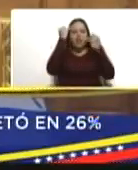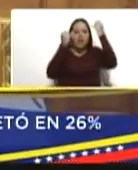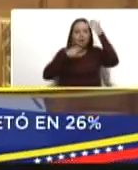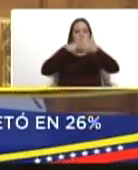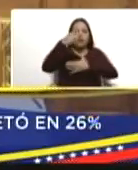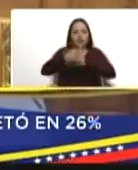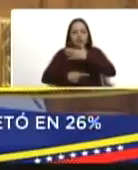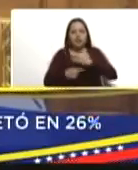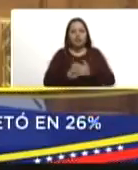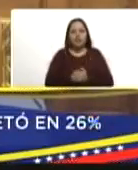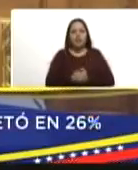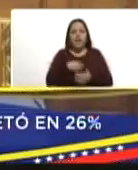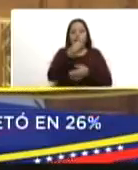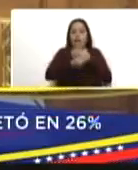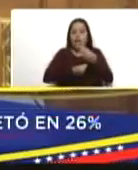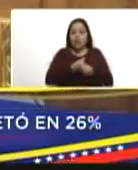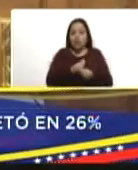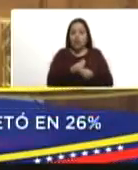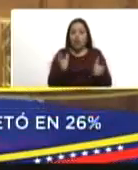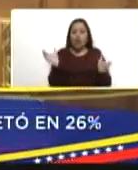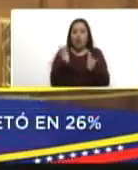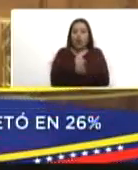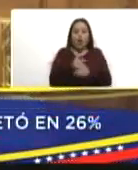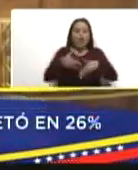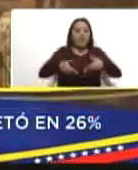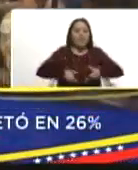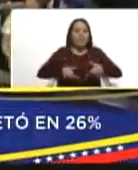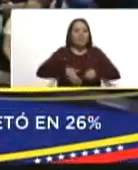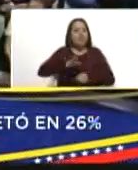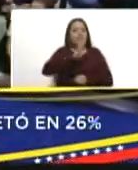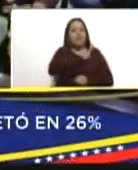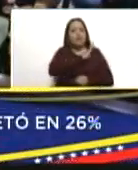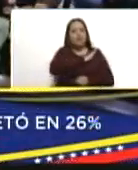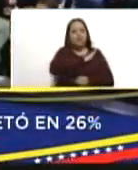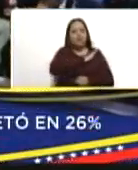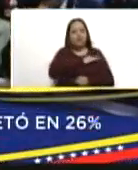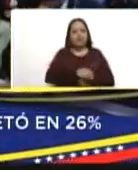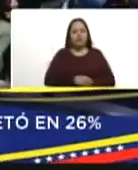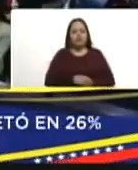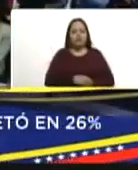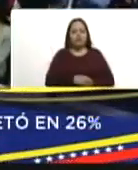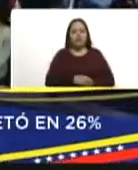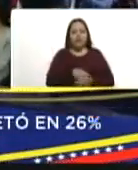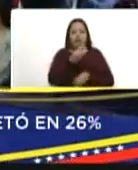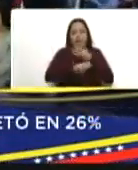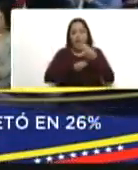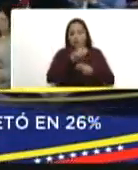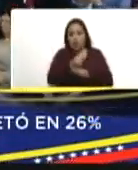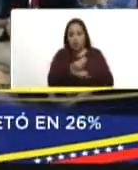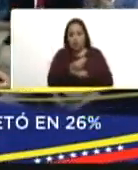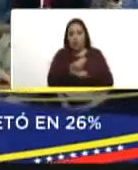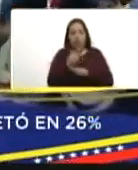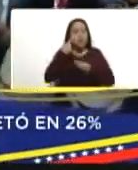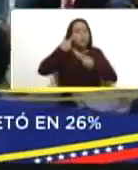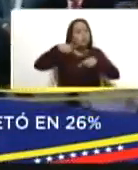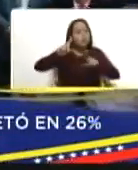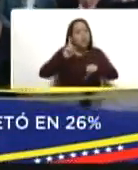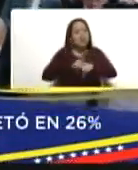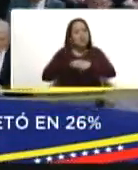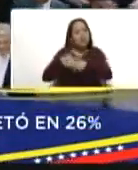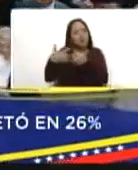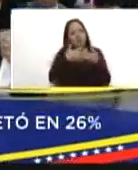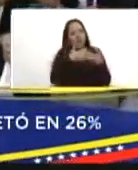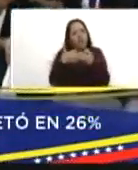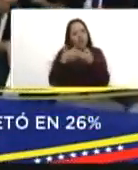planificado hecho logrado con esfuerzo propio concretado y posible en tiempos de guerra